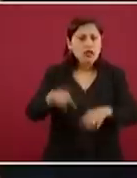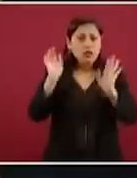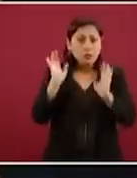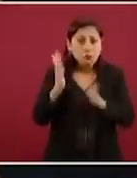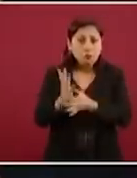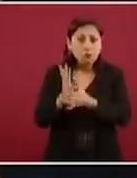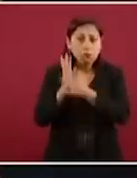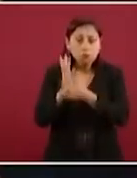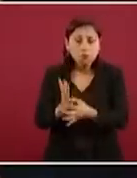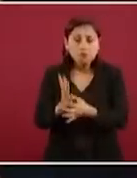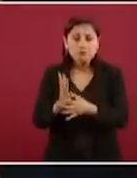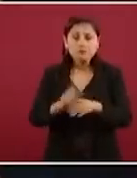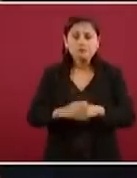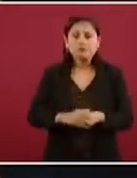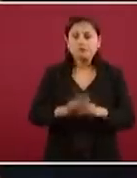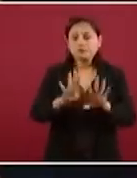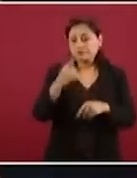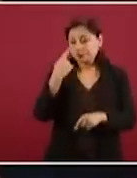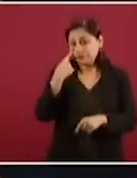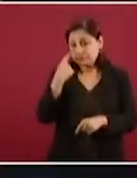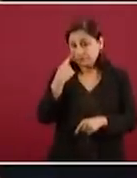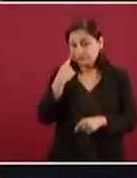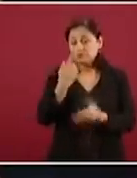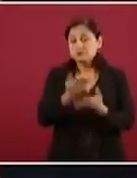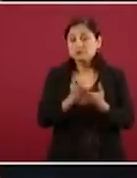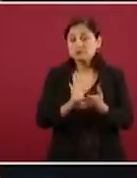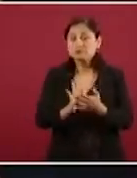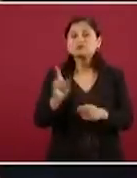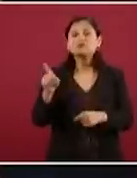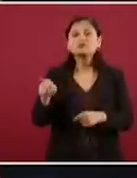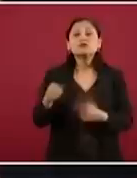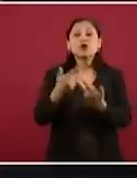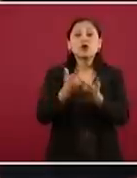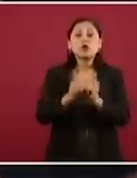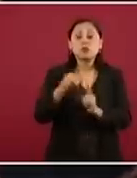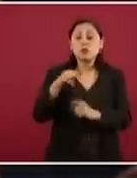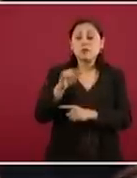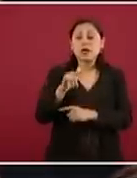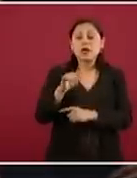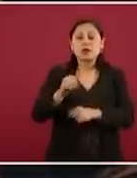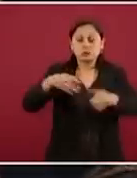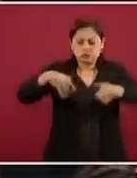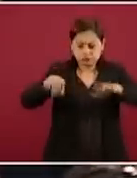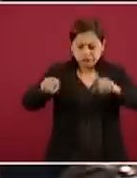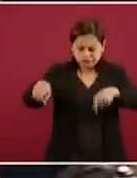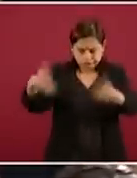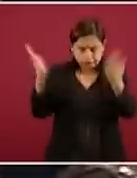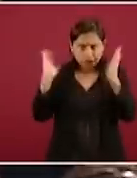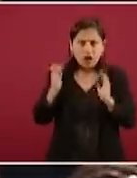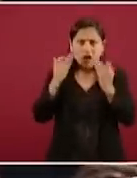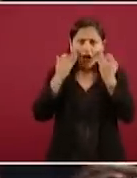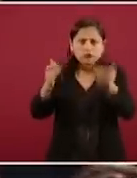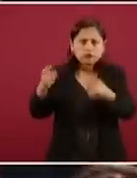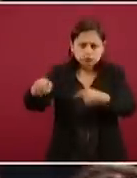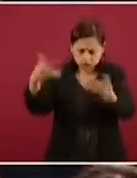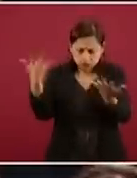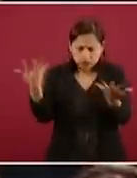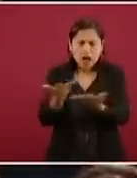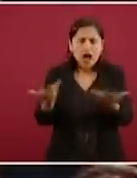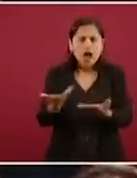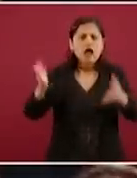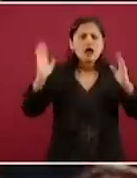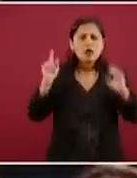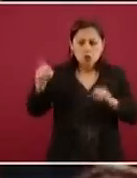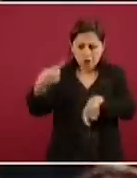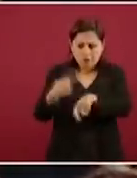remediado. Aparte de eso, pues les dijo que ellos comprobaran que están enfermos. Entonces, ¿con qué dinero